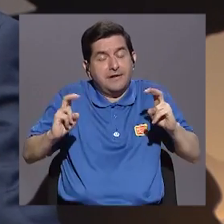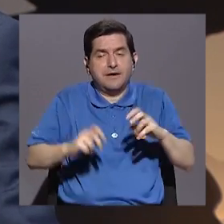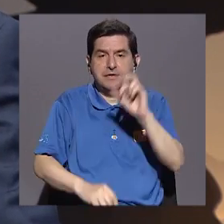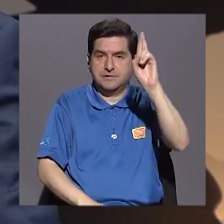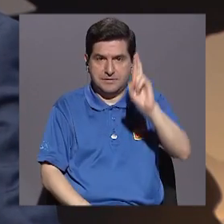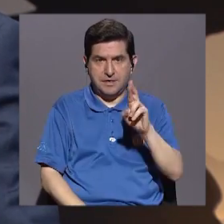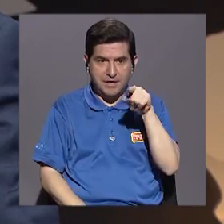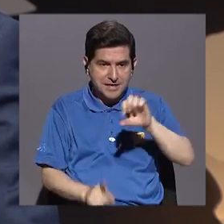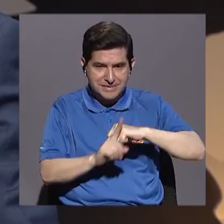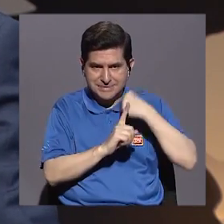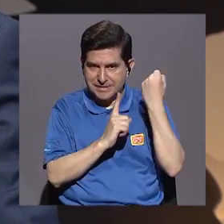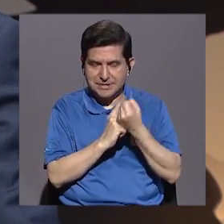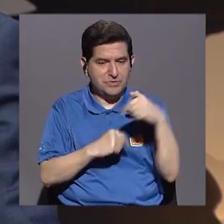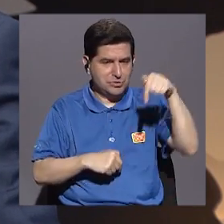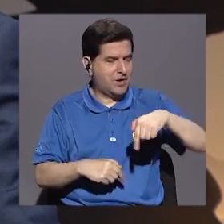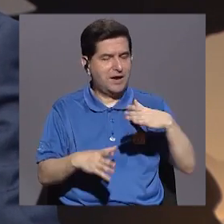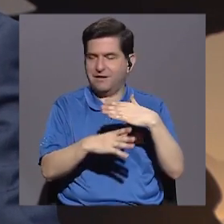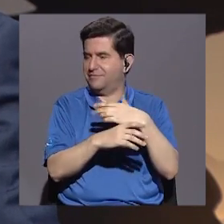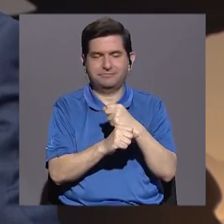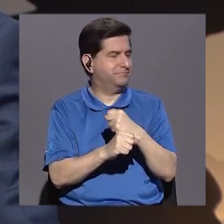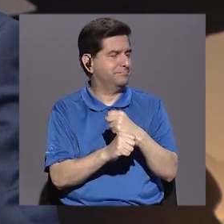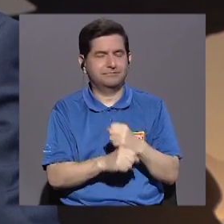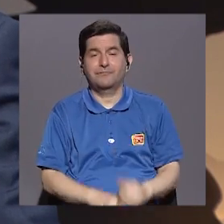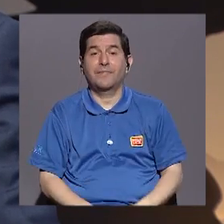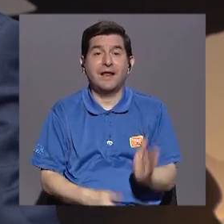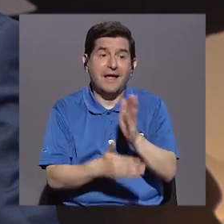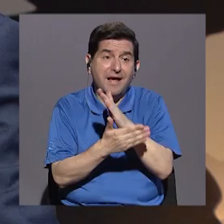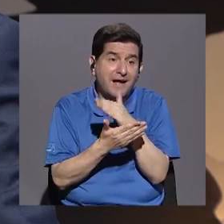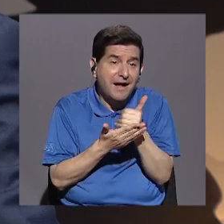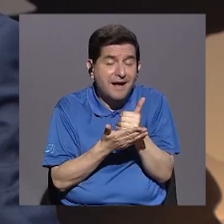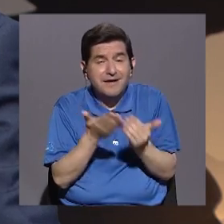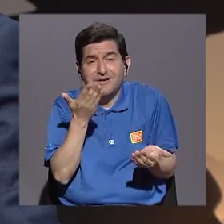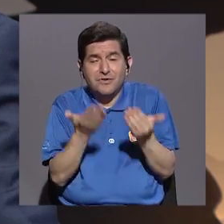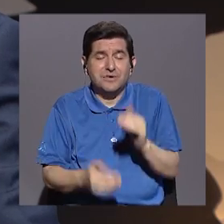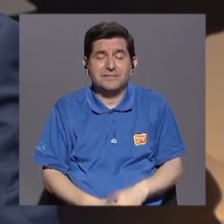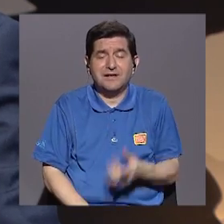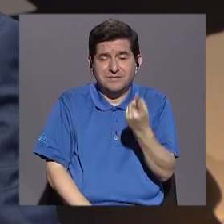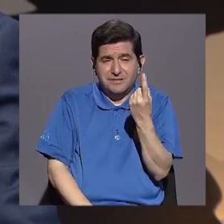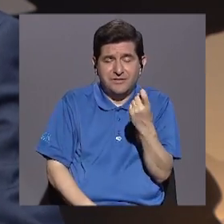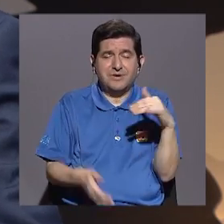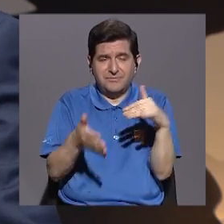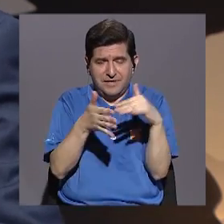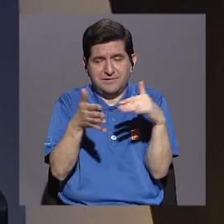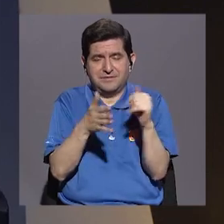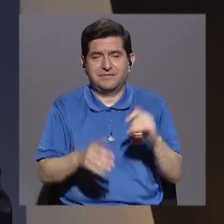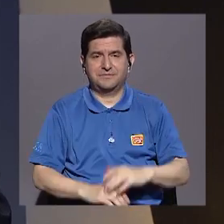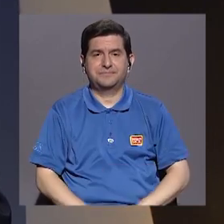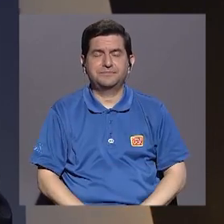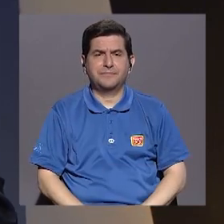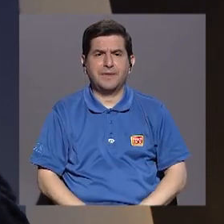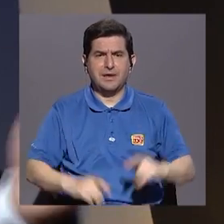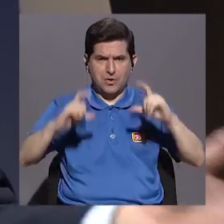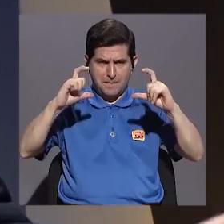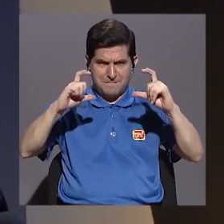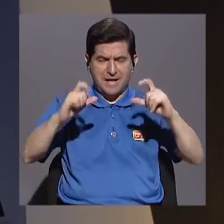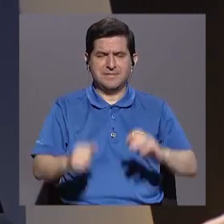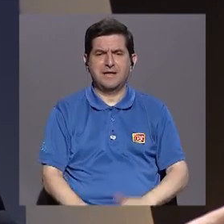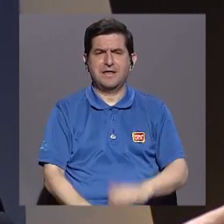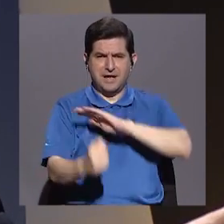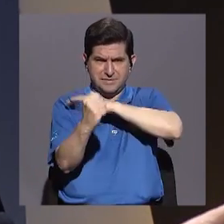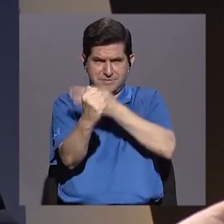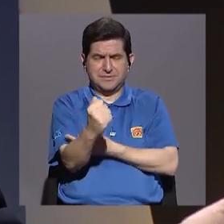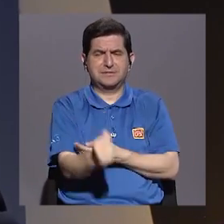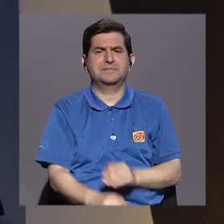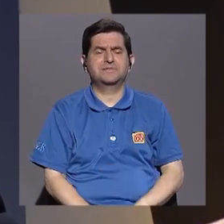que hay que analizar en costa rica ese análisis no se ha hecho algunas de las de todas las estudios que hay que hacer tenemos baterías de